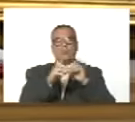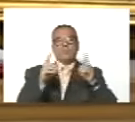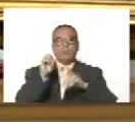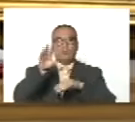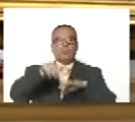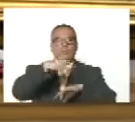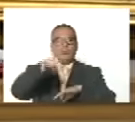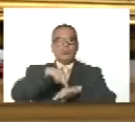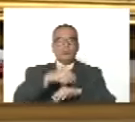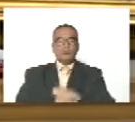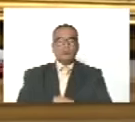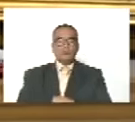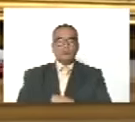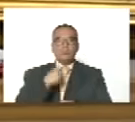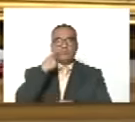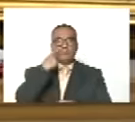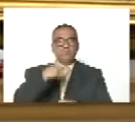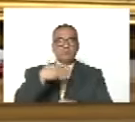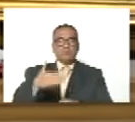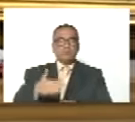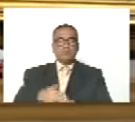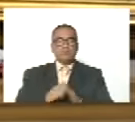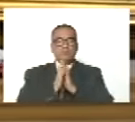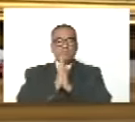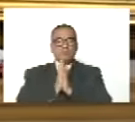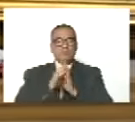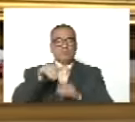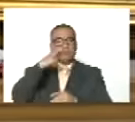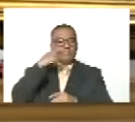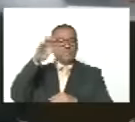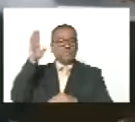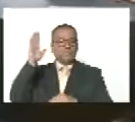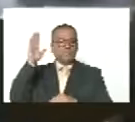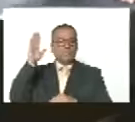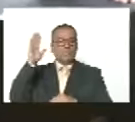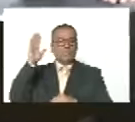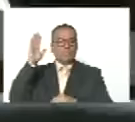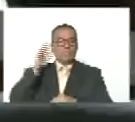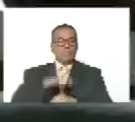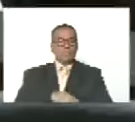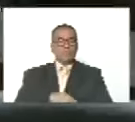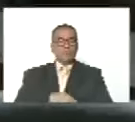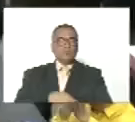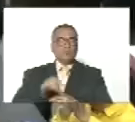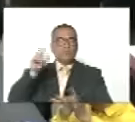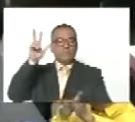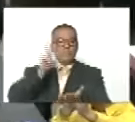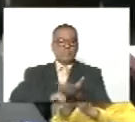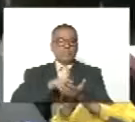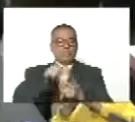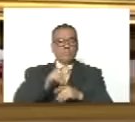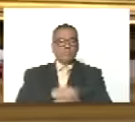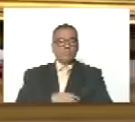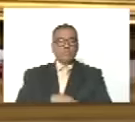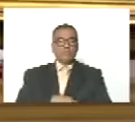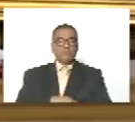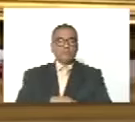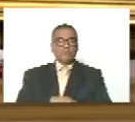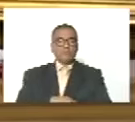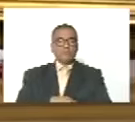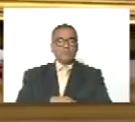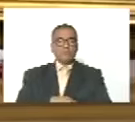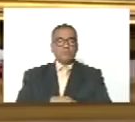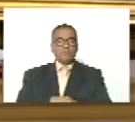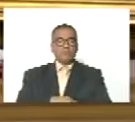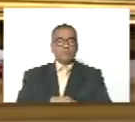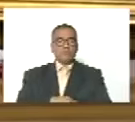de la Asamblea Nacional, sírvanse por favor manifestarlo con la señal de costumbre. Queda aprobado por unanimidad.